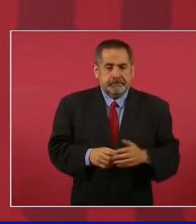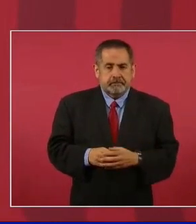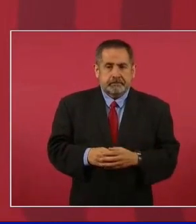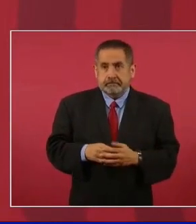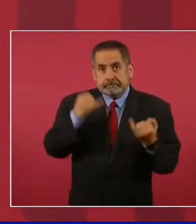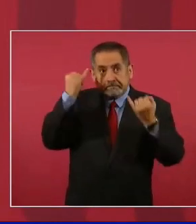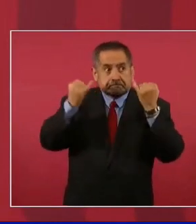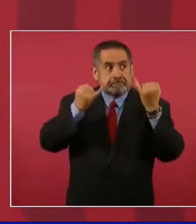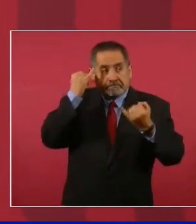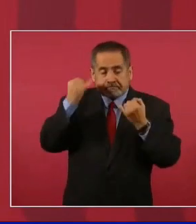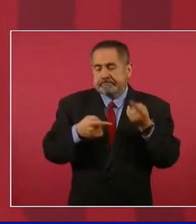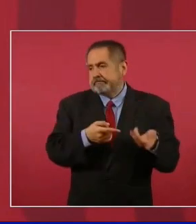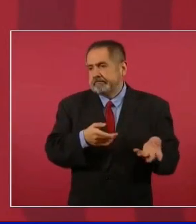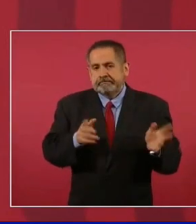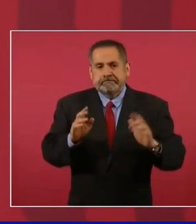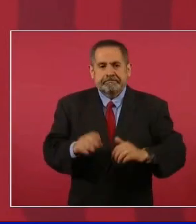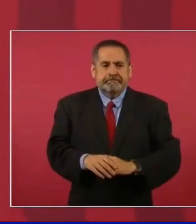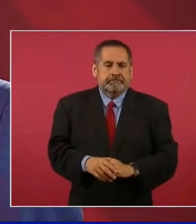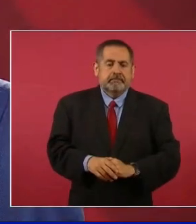alucinan.